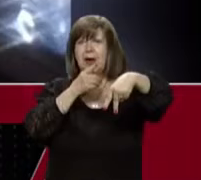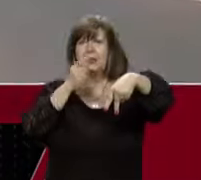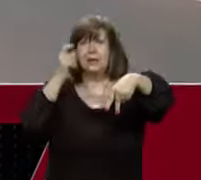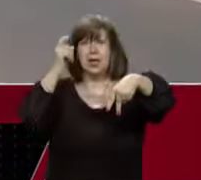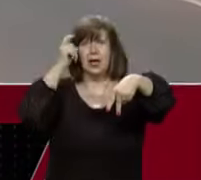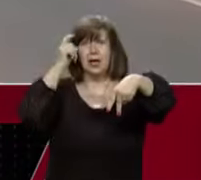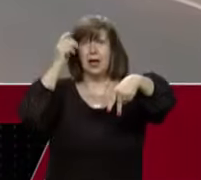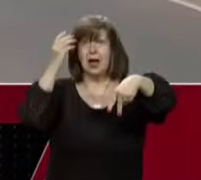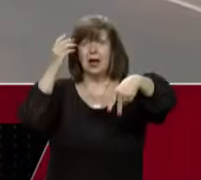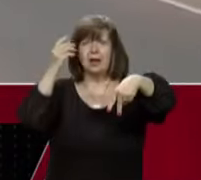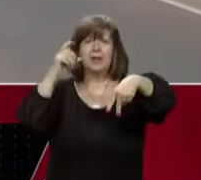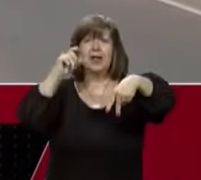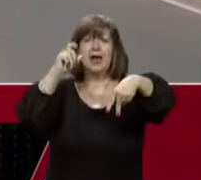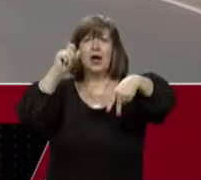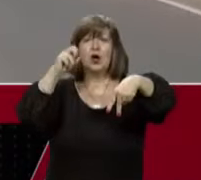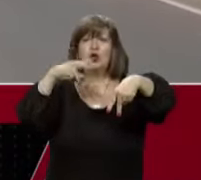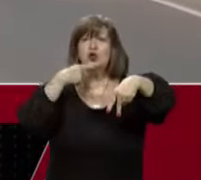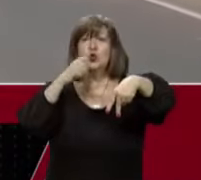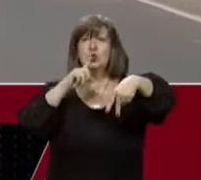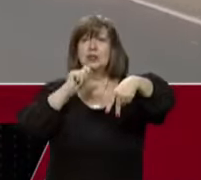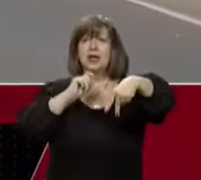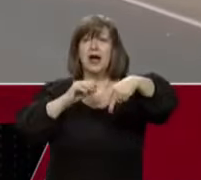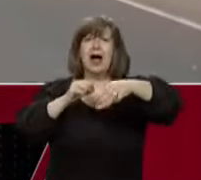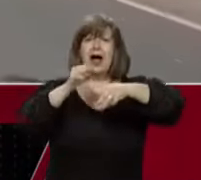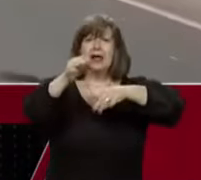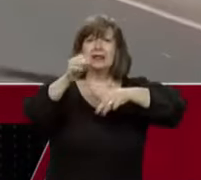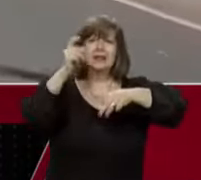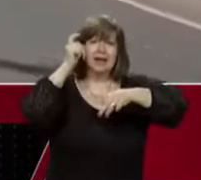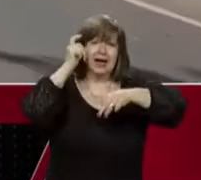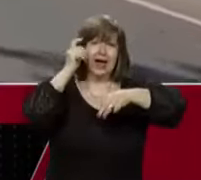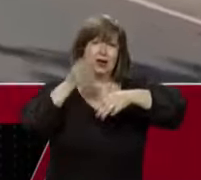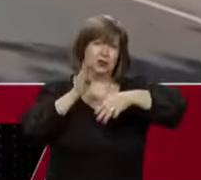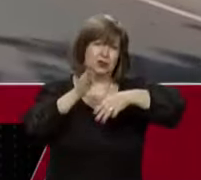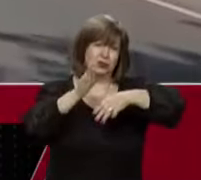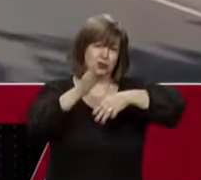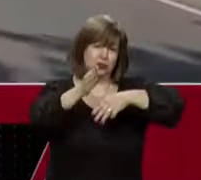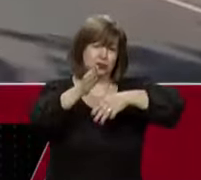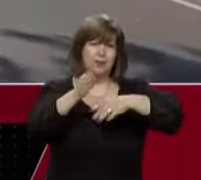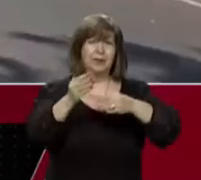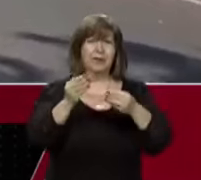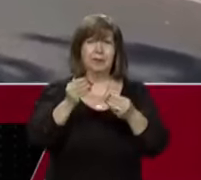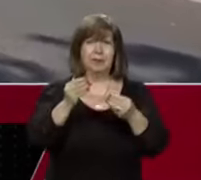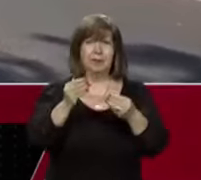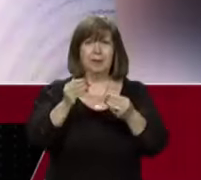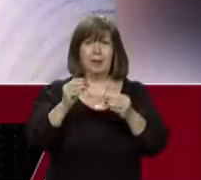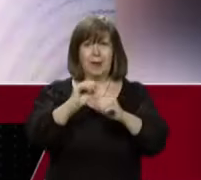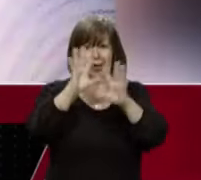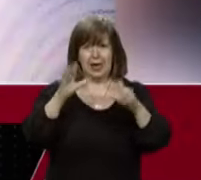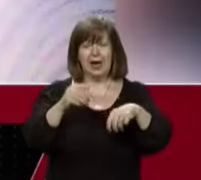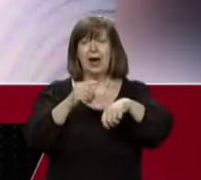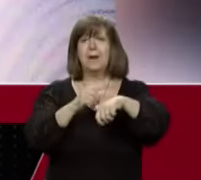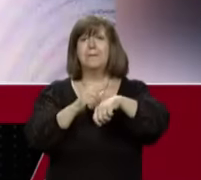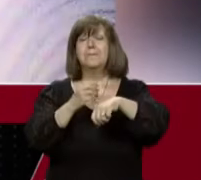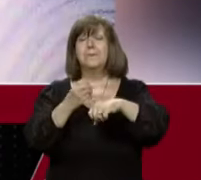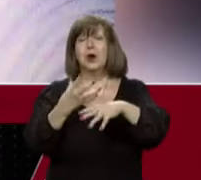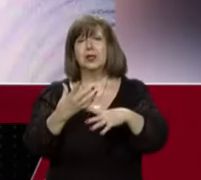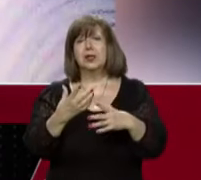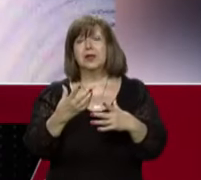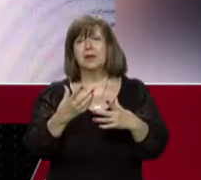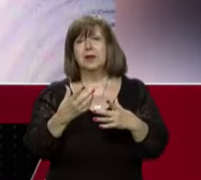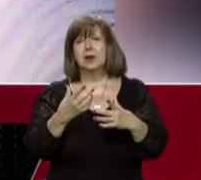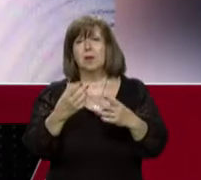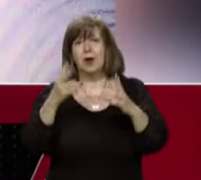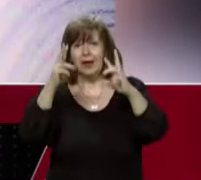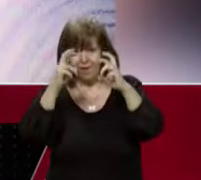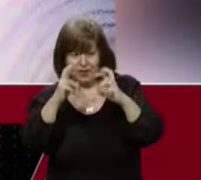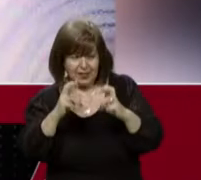consulta se dirigía por ruta 92 hacia la villa cabecera de San Carlos. ¿Por qué aclaramos esto? Porque a la hora de tener que realizar lo que es la